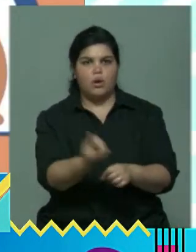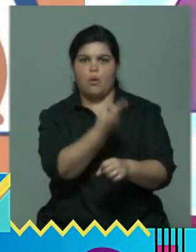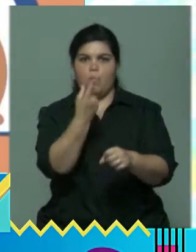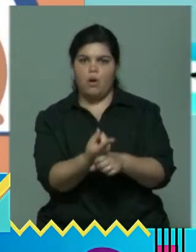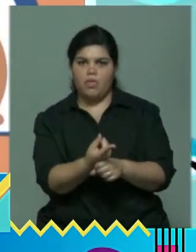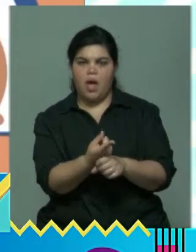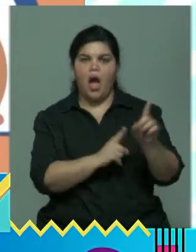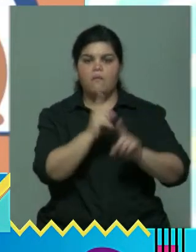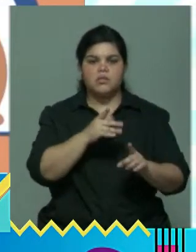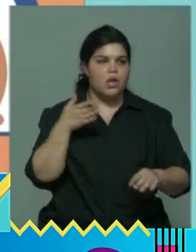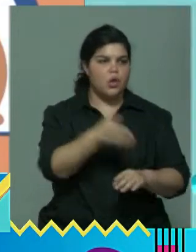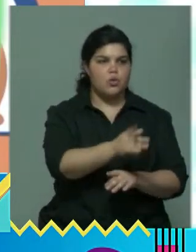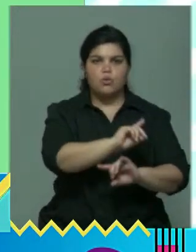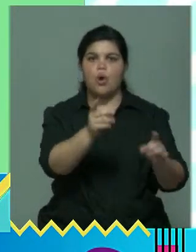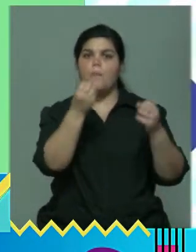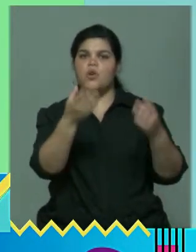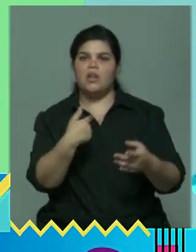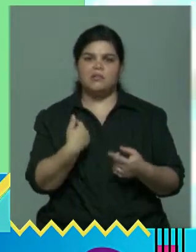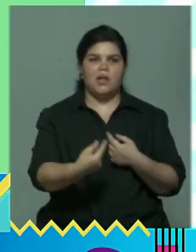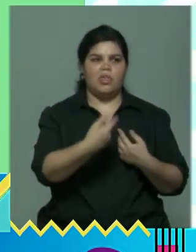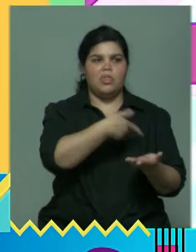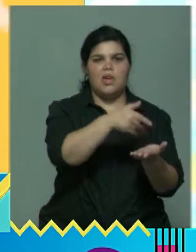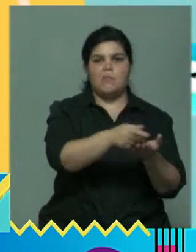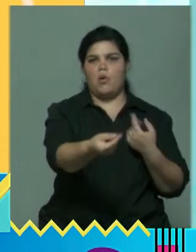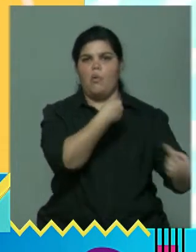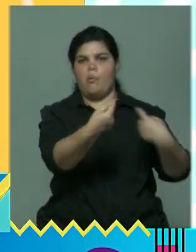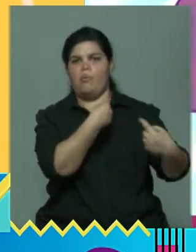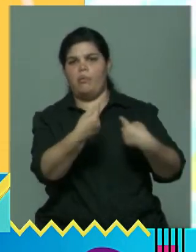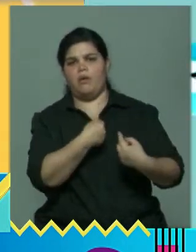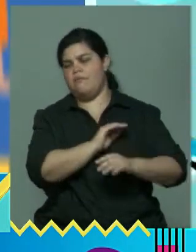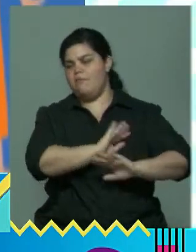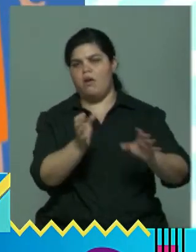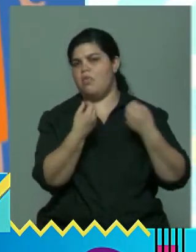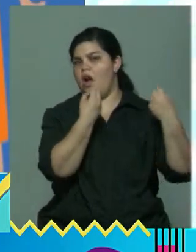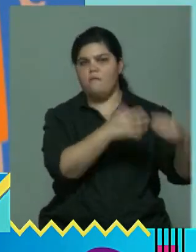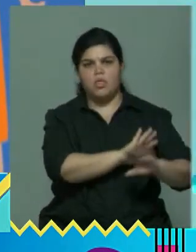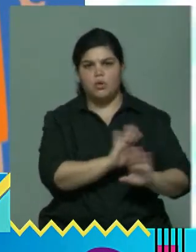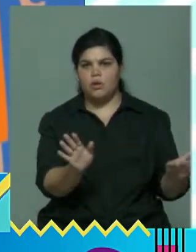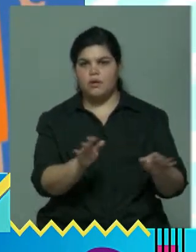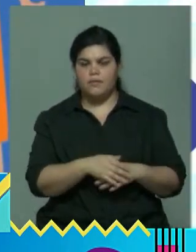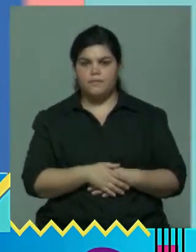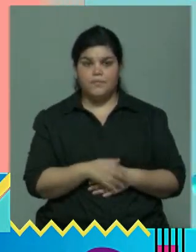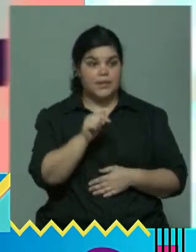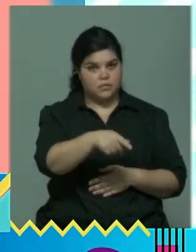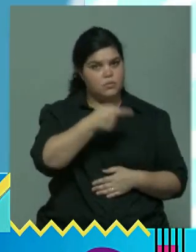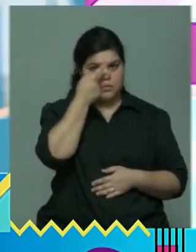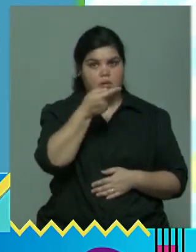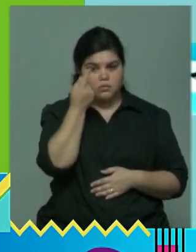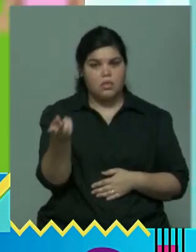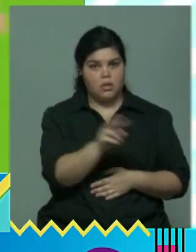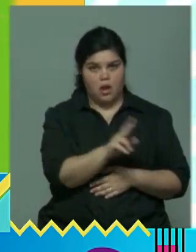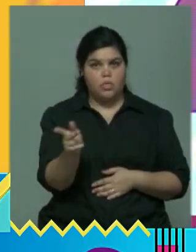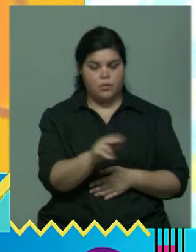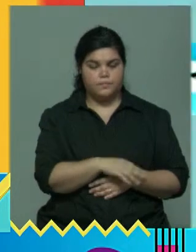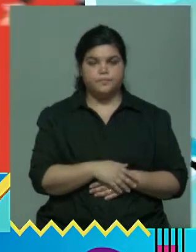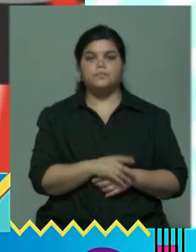de ir por motivos discriminatorios. Realmente es muy interesante eso que decís. Y por otro lado,